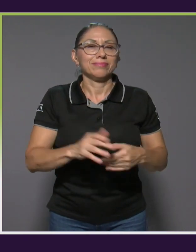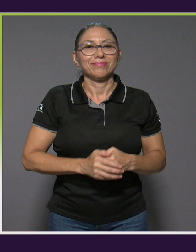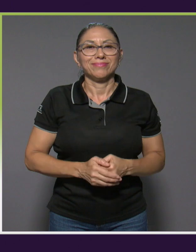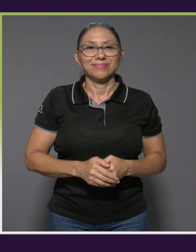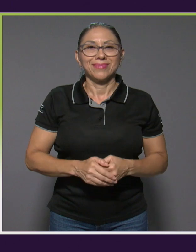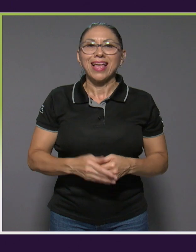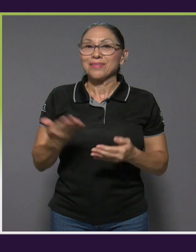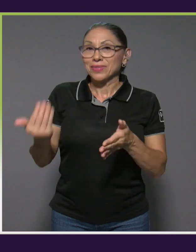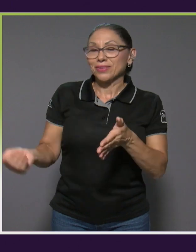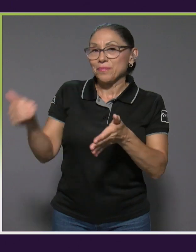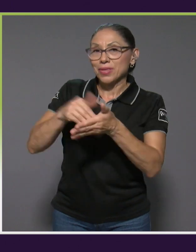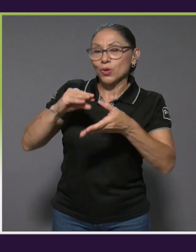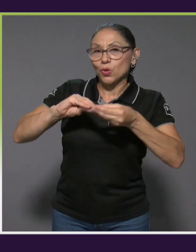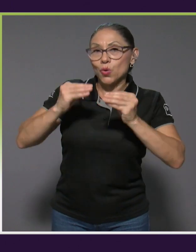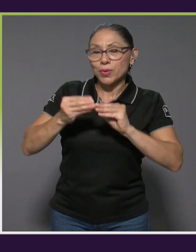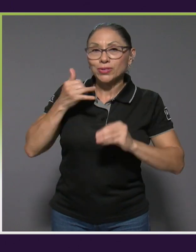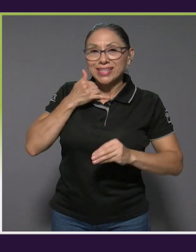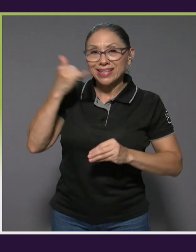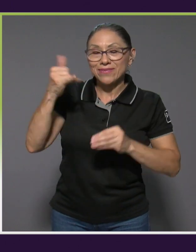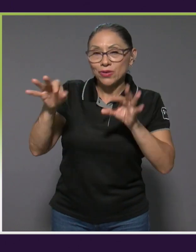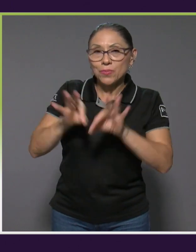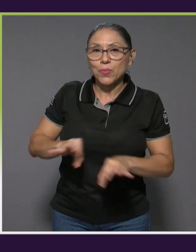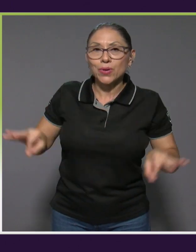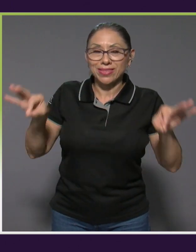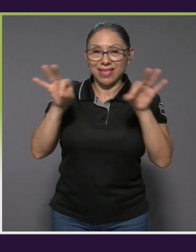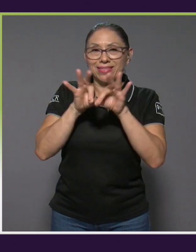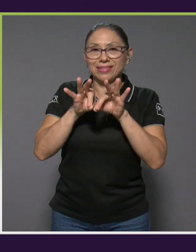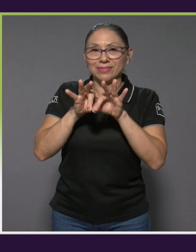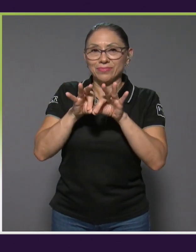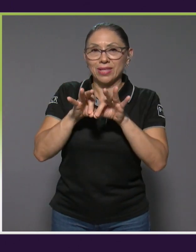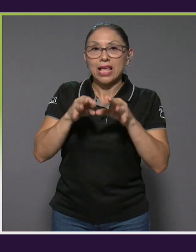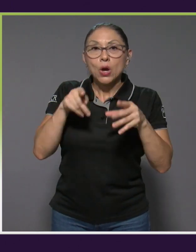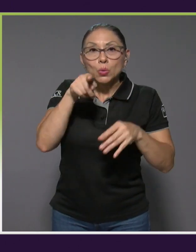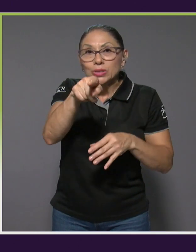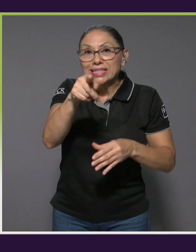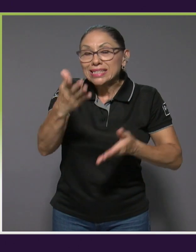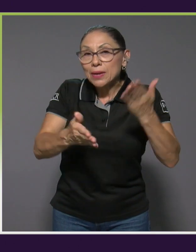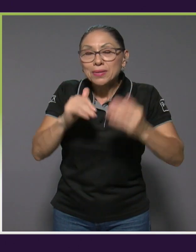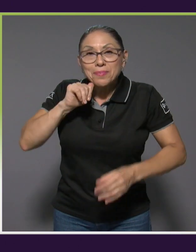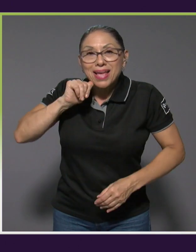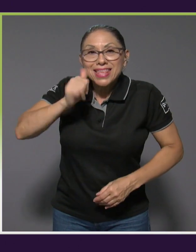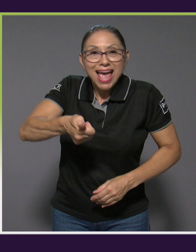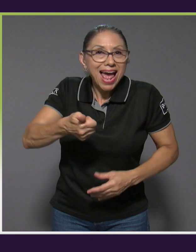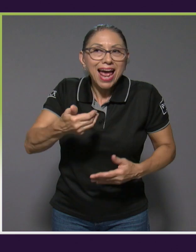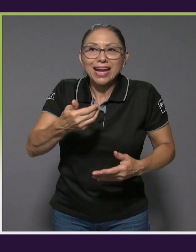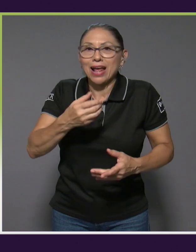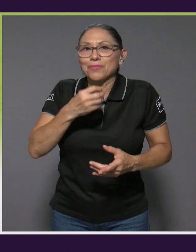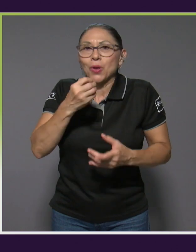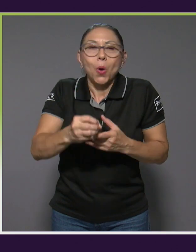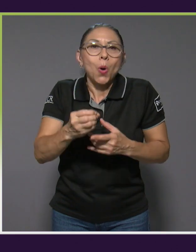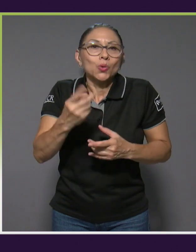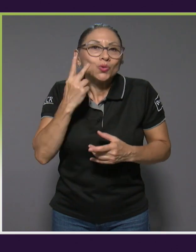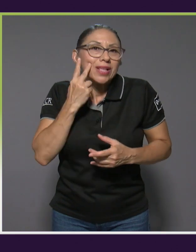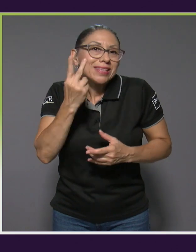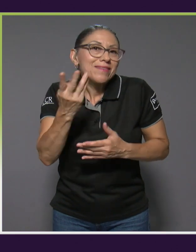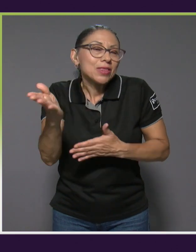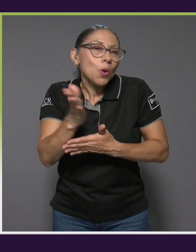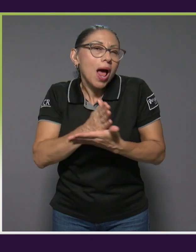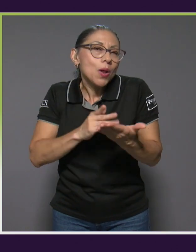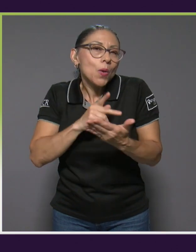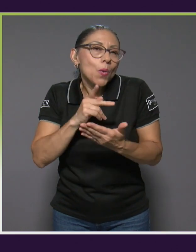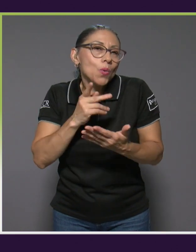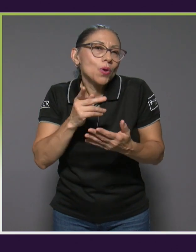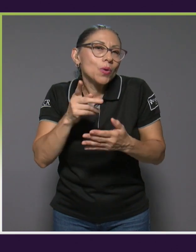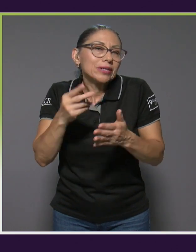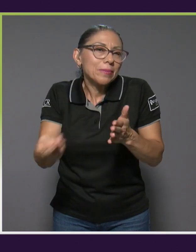es, y bueno, repito los números importantes, si usted ya mañana mismo o si nos está viendo alguna de las repeticiones hoy mismo